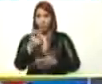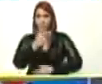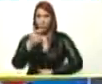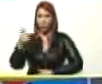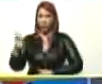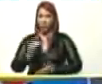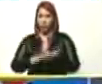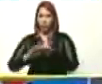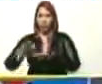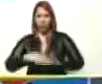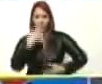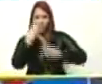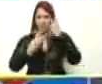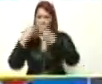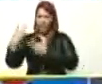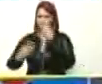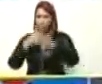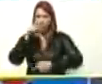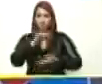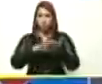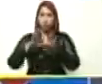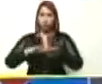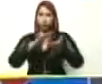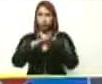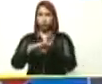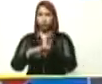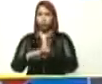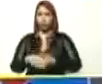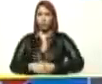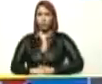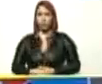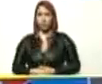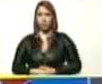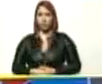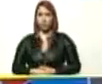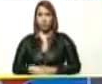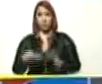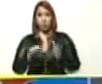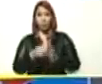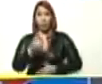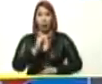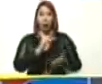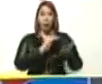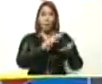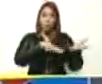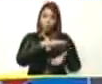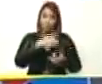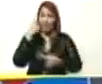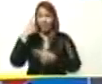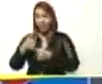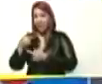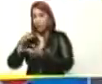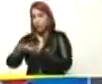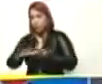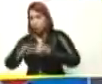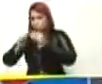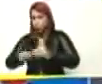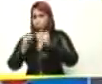problemas, y de las soluciones, donde haya un problema, tiene que haber una solución,